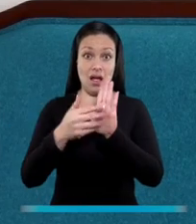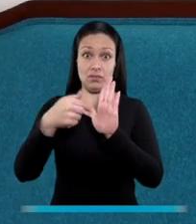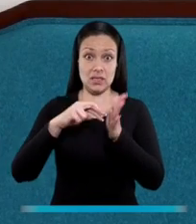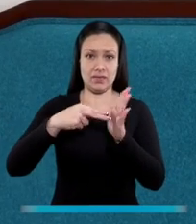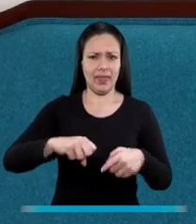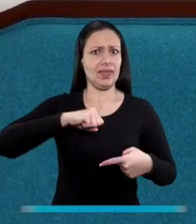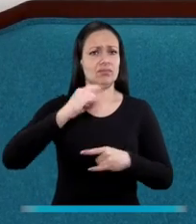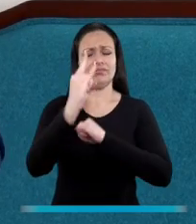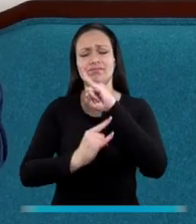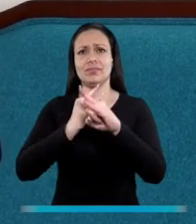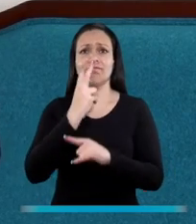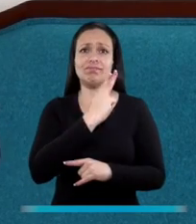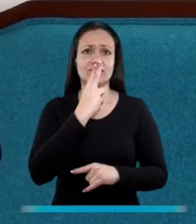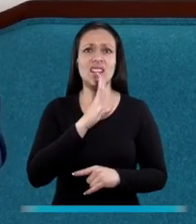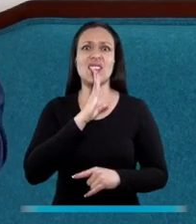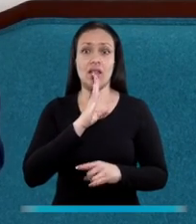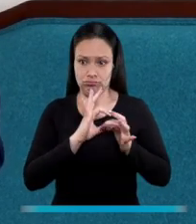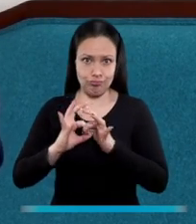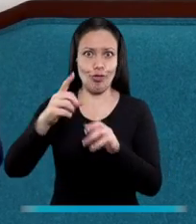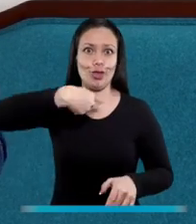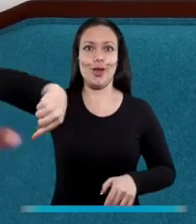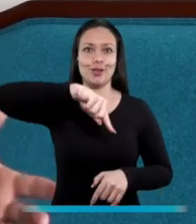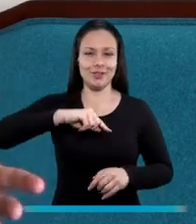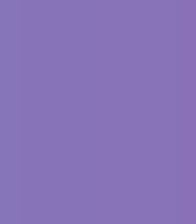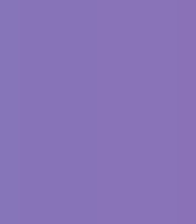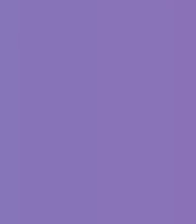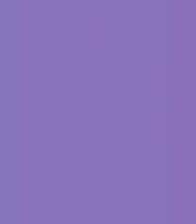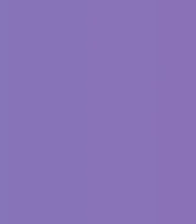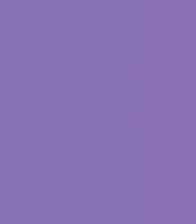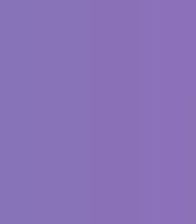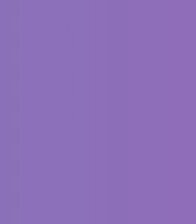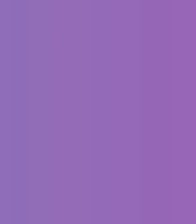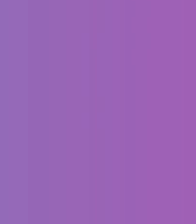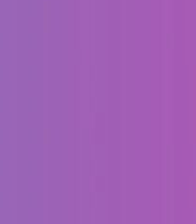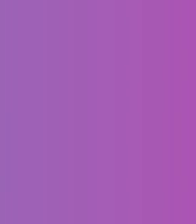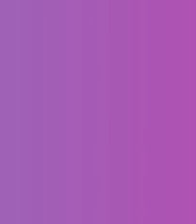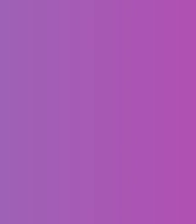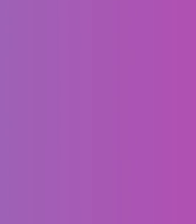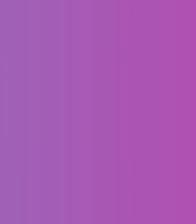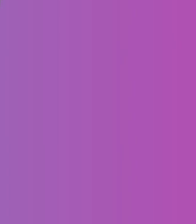La paz es un derecho universal y un compromiso que construimos entre todos.